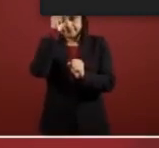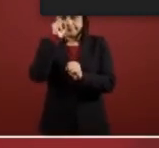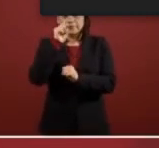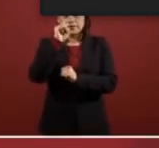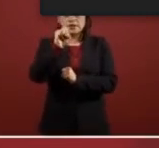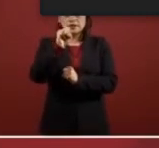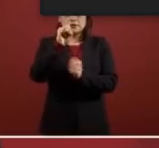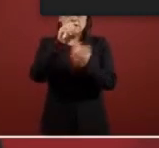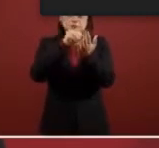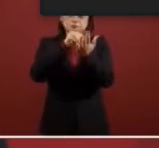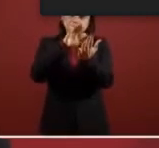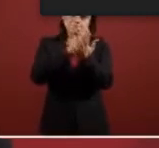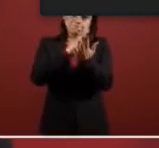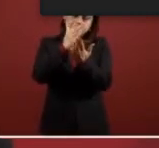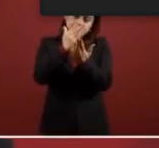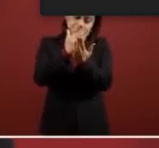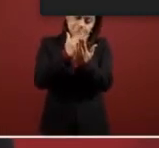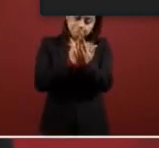verdad